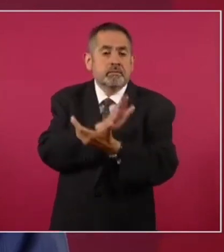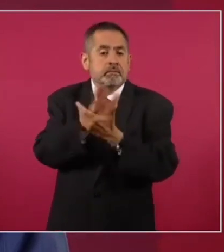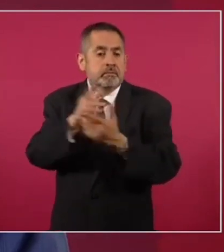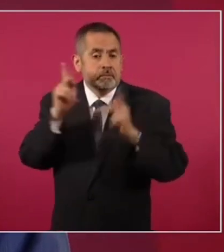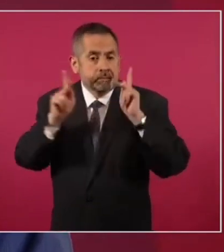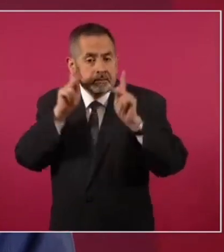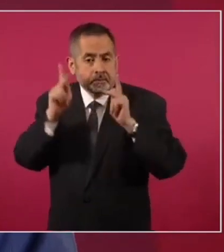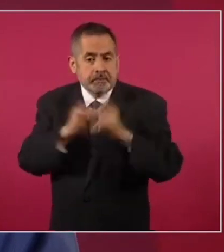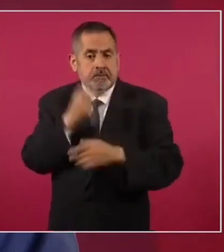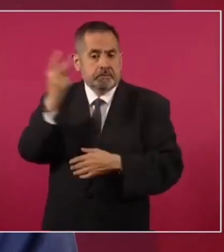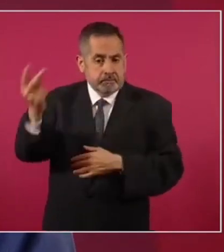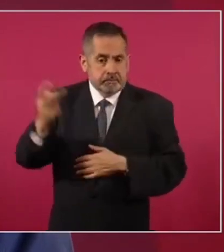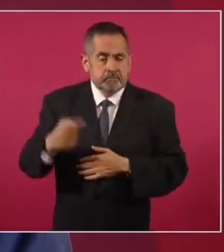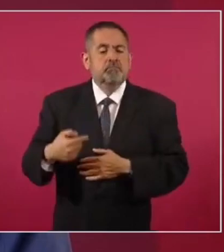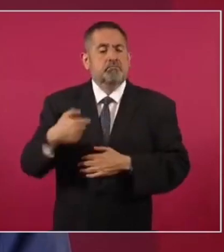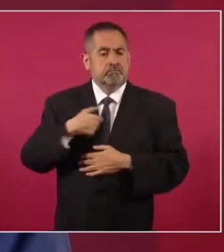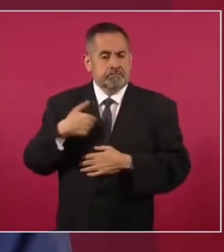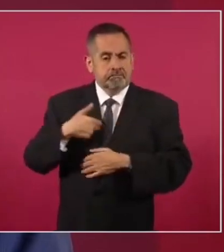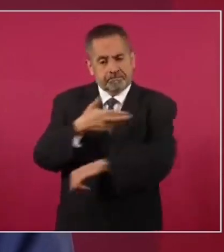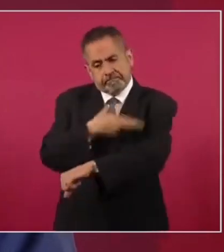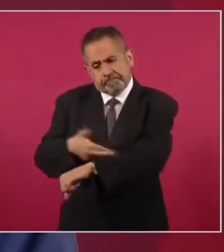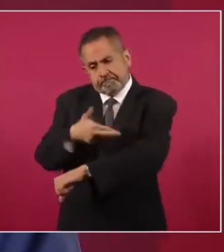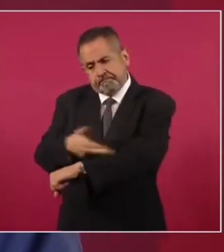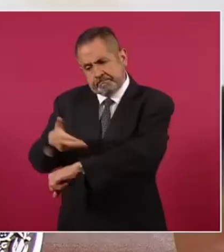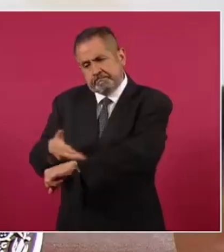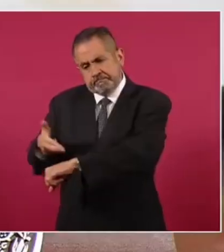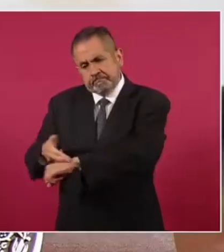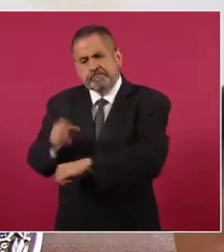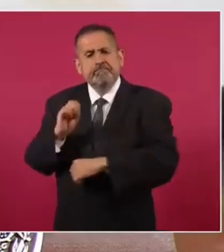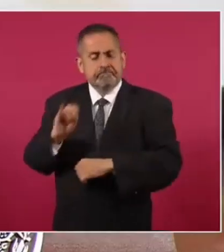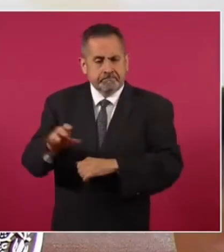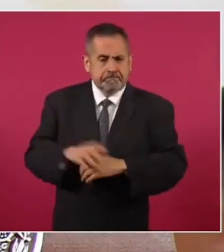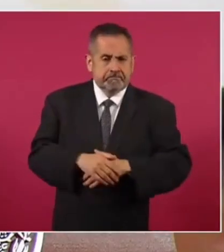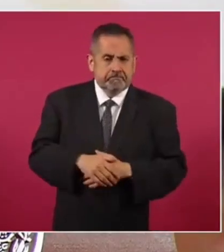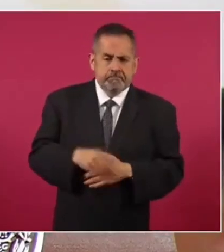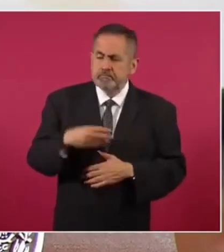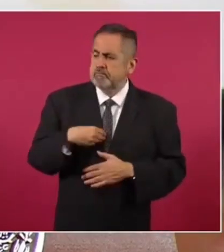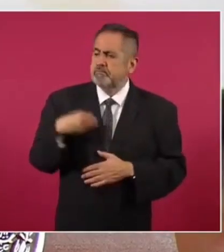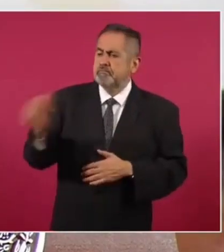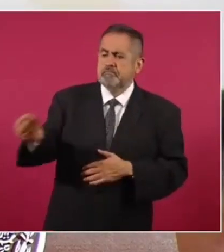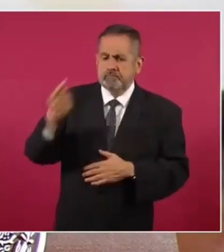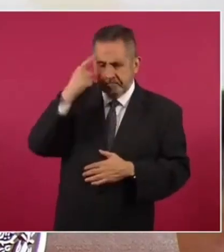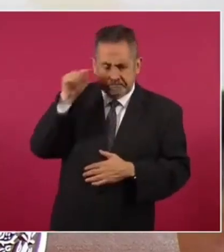Y yo hice el trámite, o sea, se lo envié